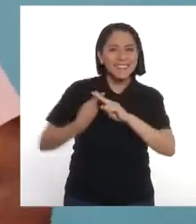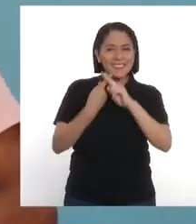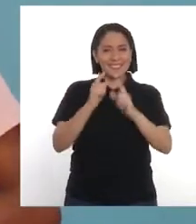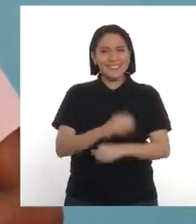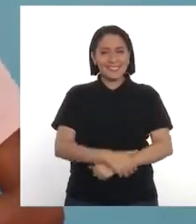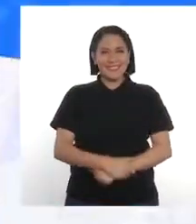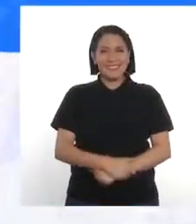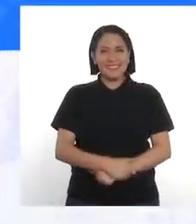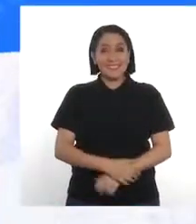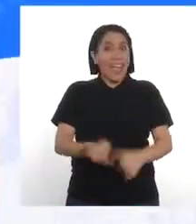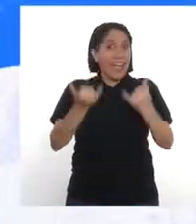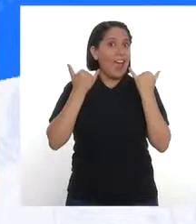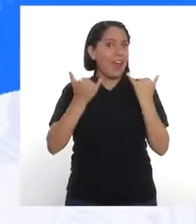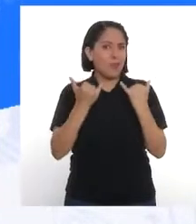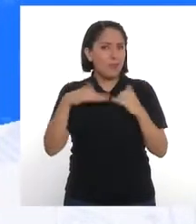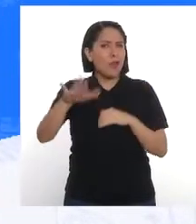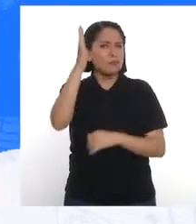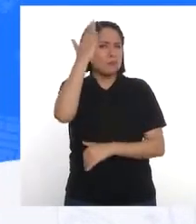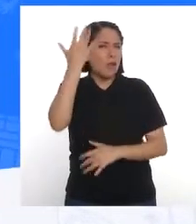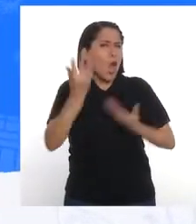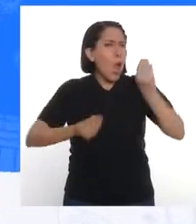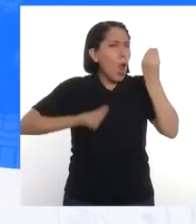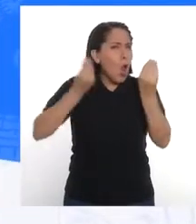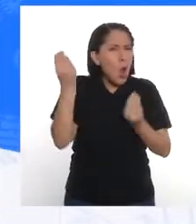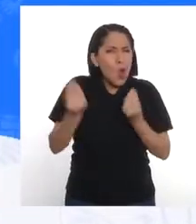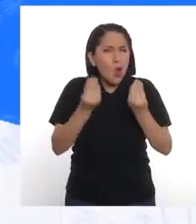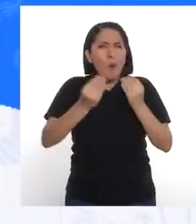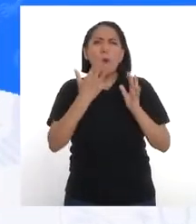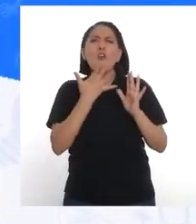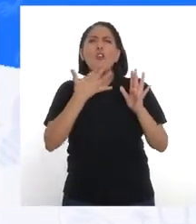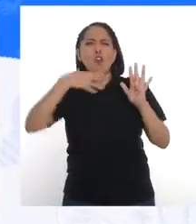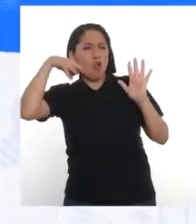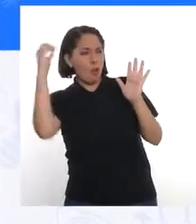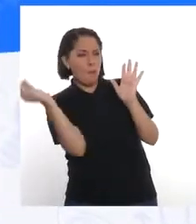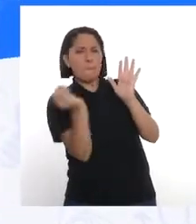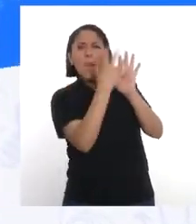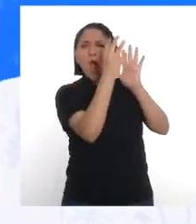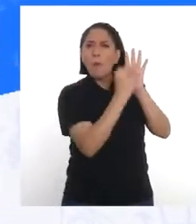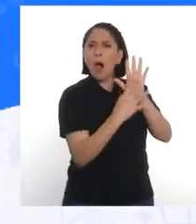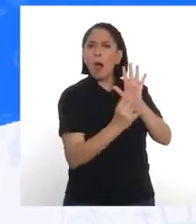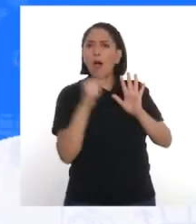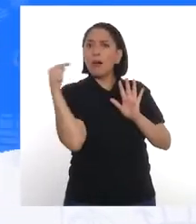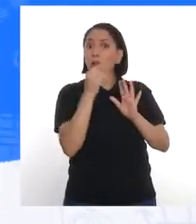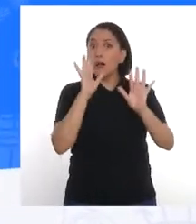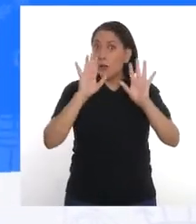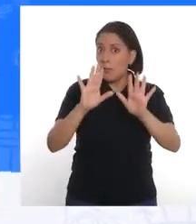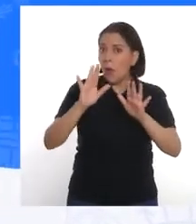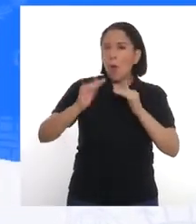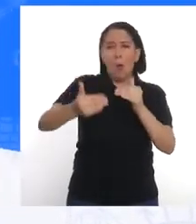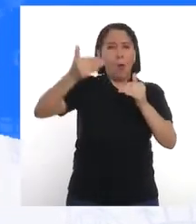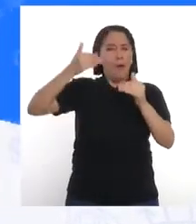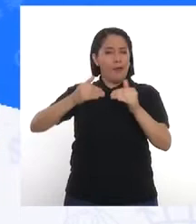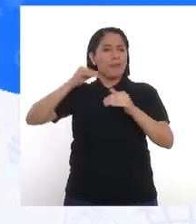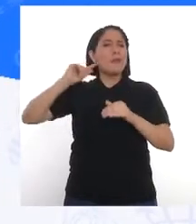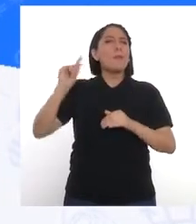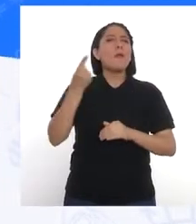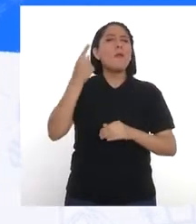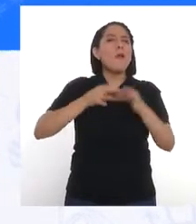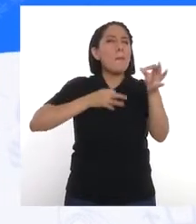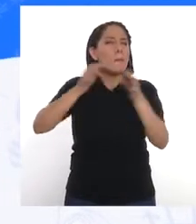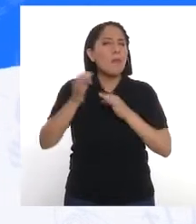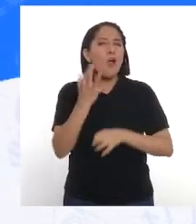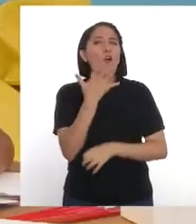¡Empecemos! Ahora conoceremos cómo se agrega el color a los personajes. Pero primero hablaremos de los colores en